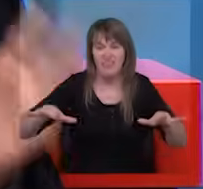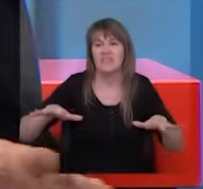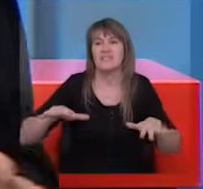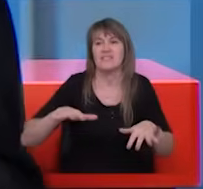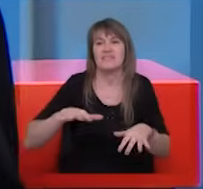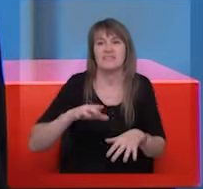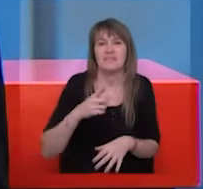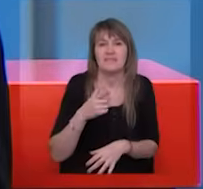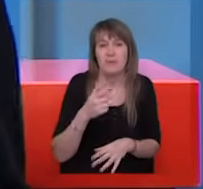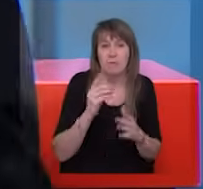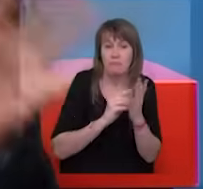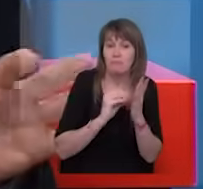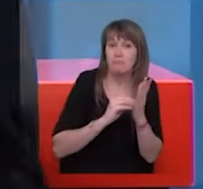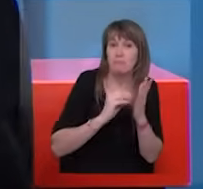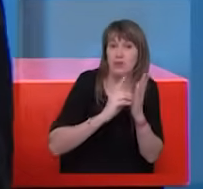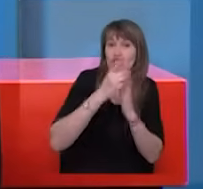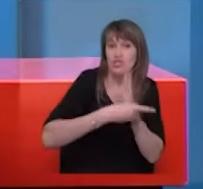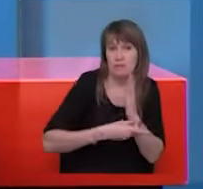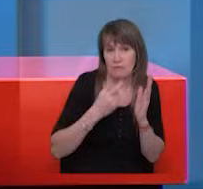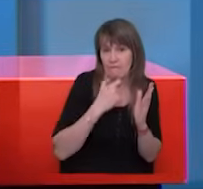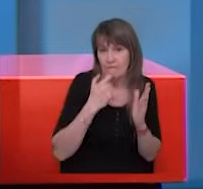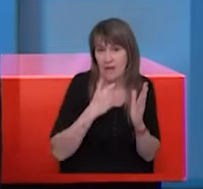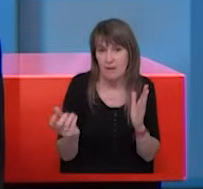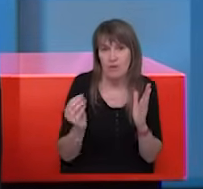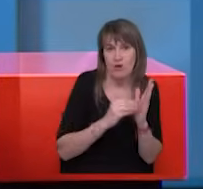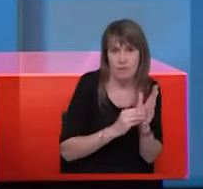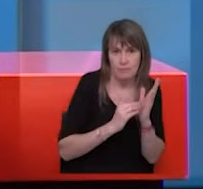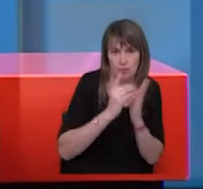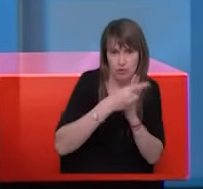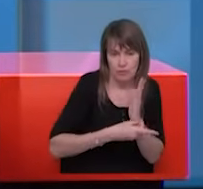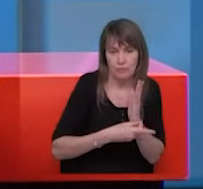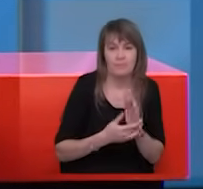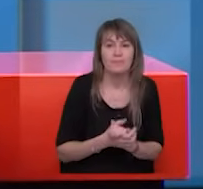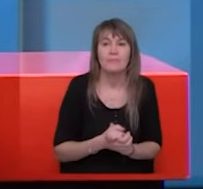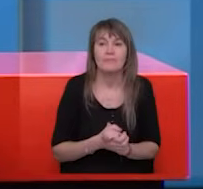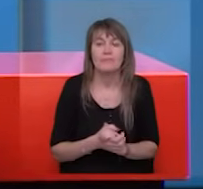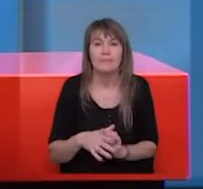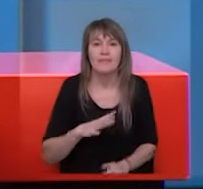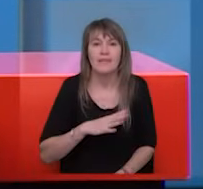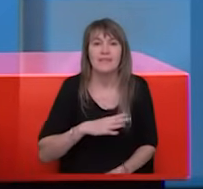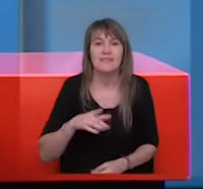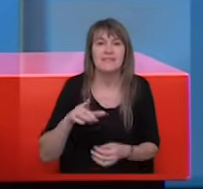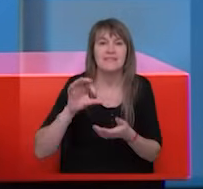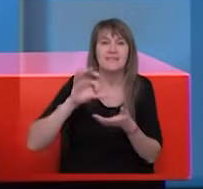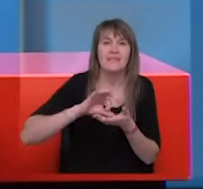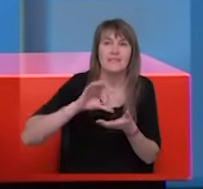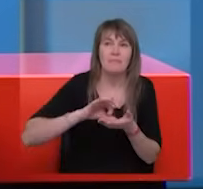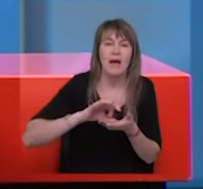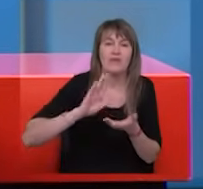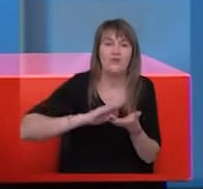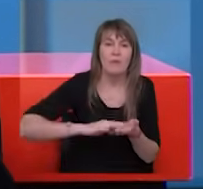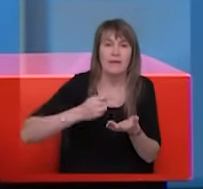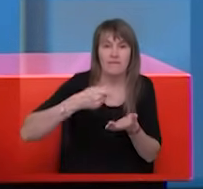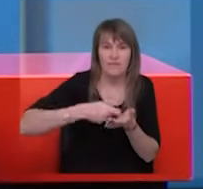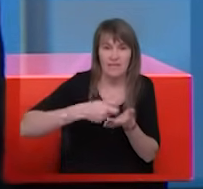contemplada en el proyecto eso falta lo segundo es que todo sistema de financiamiento este